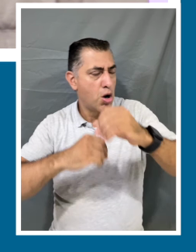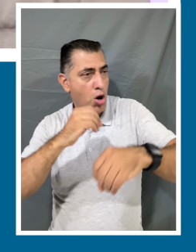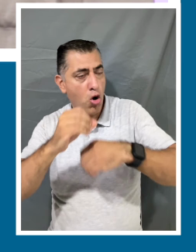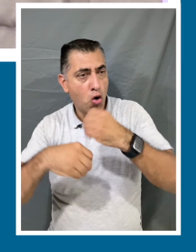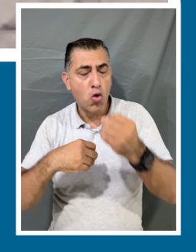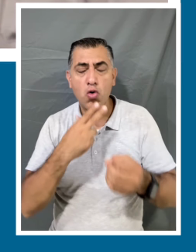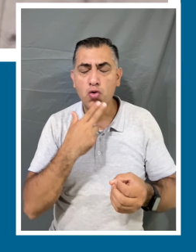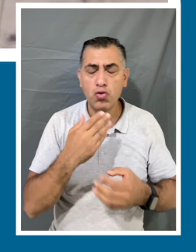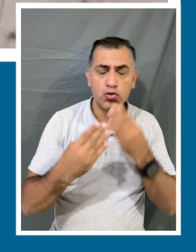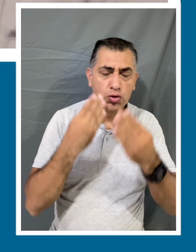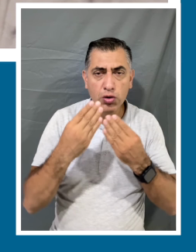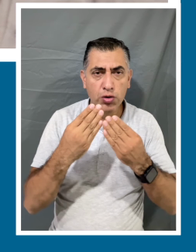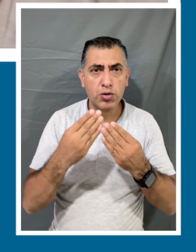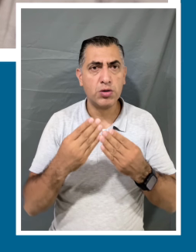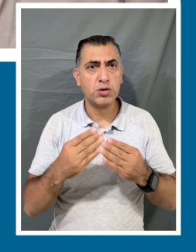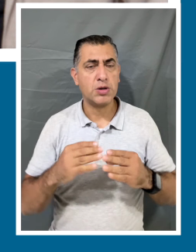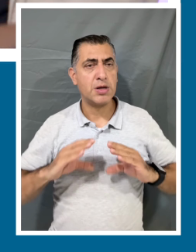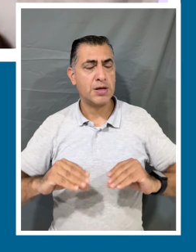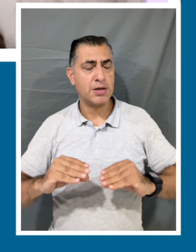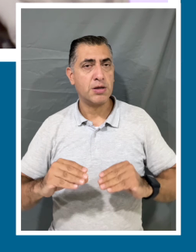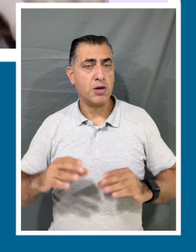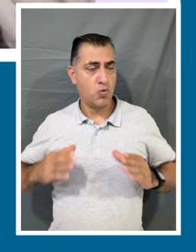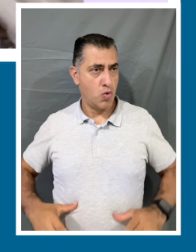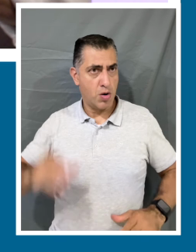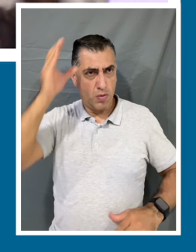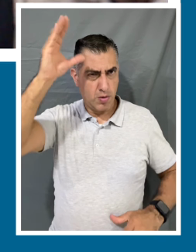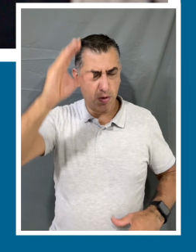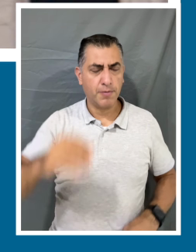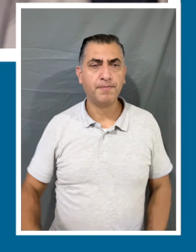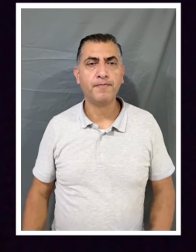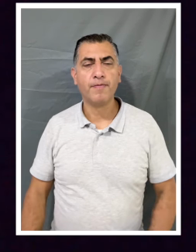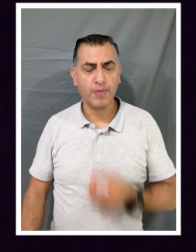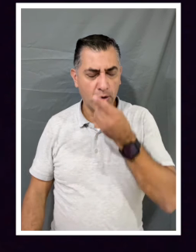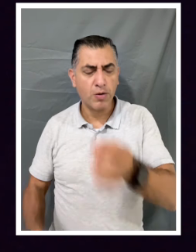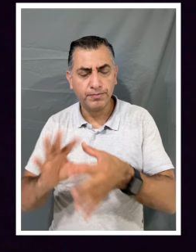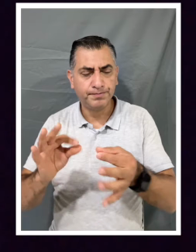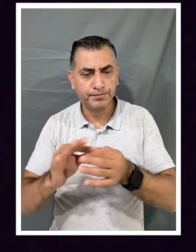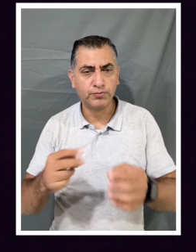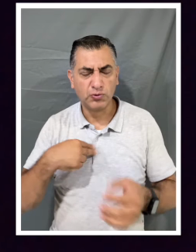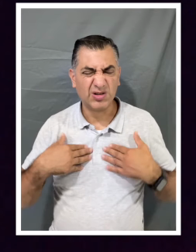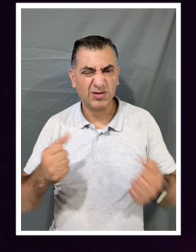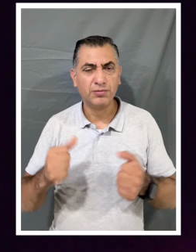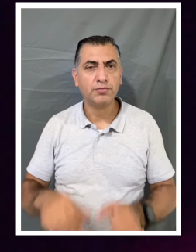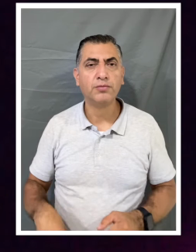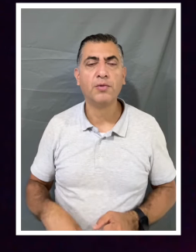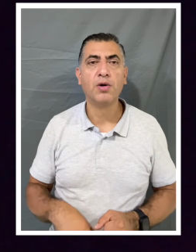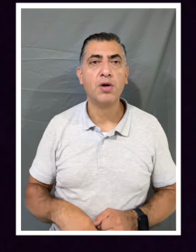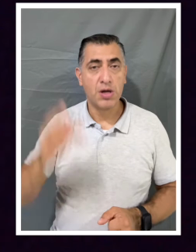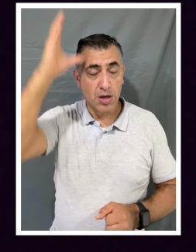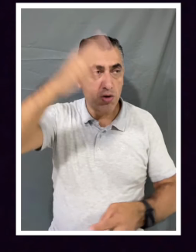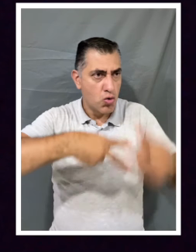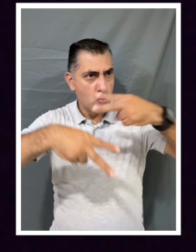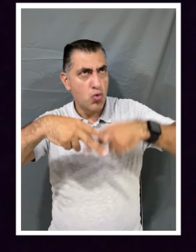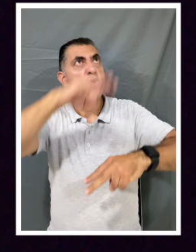servicio y para edificar el cuerpo de Cristo voy a tratar de explicar este pasaje muy sencillo lo que yo entiendo de este pasaje es que cristo